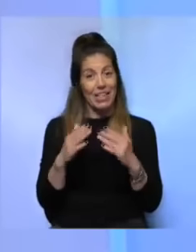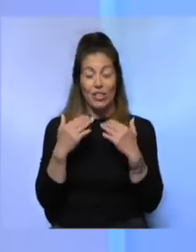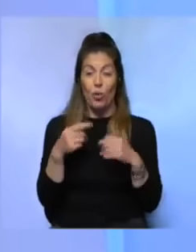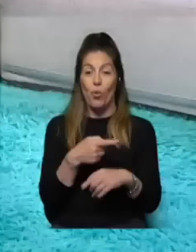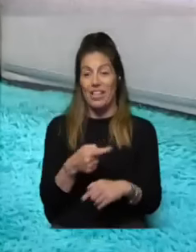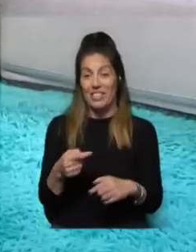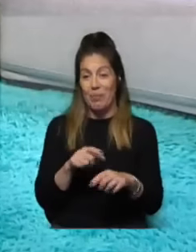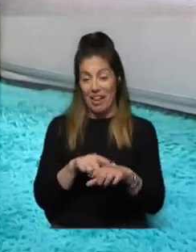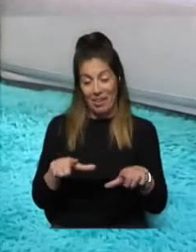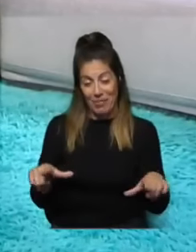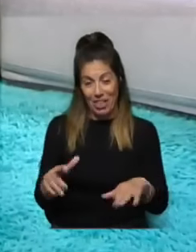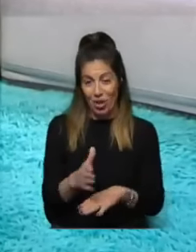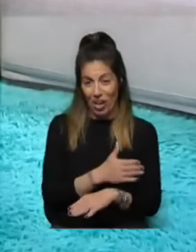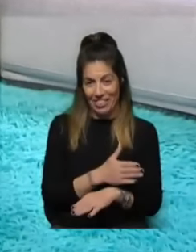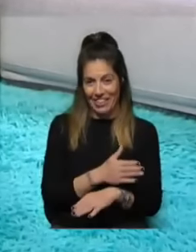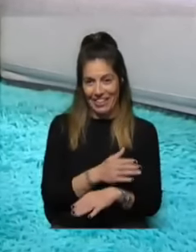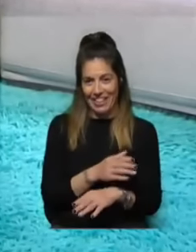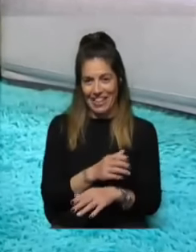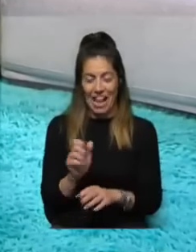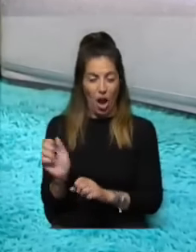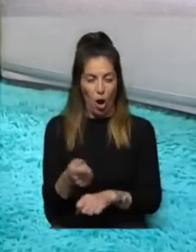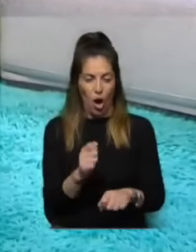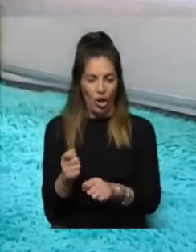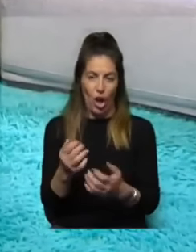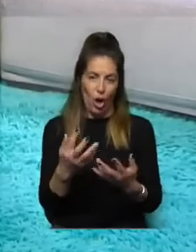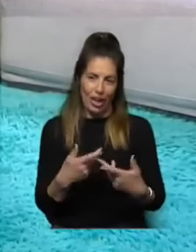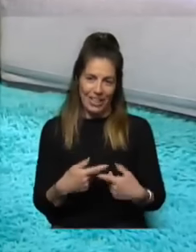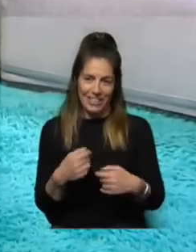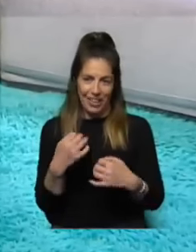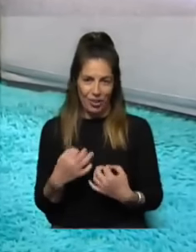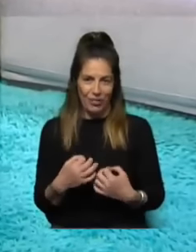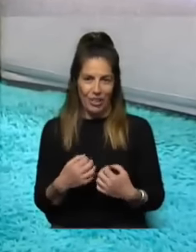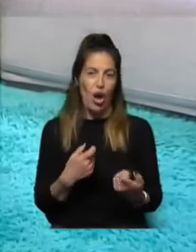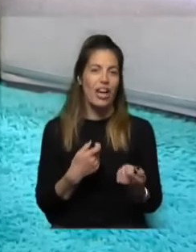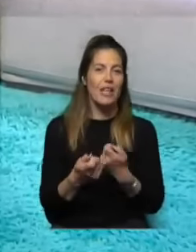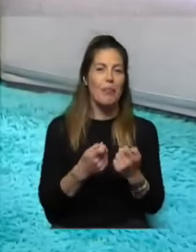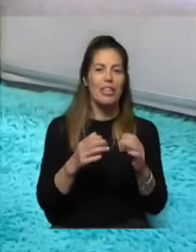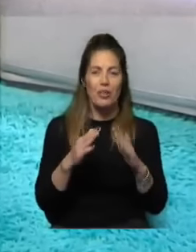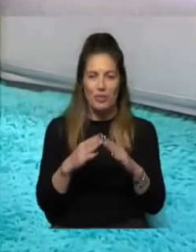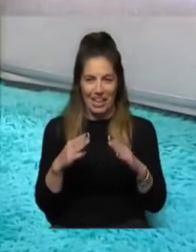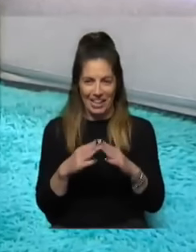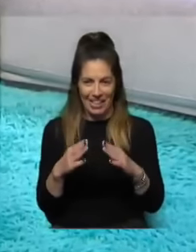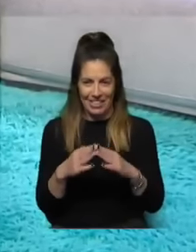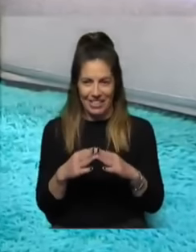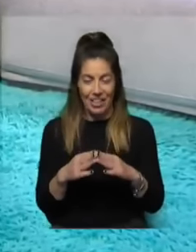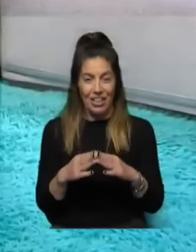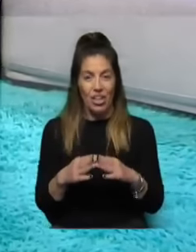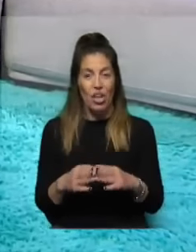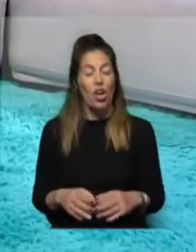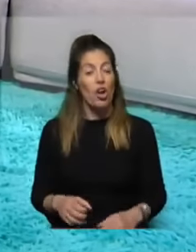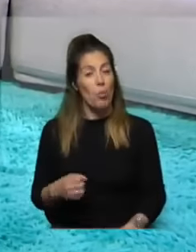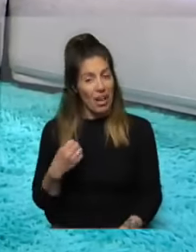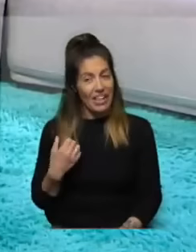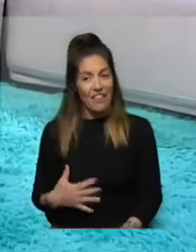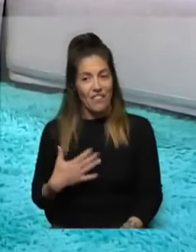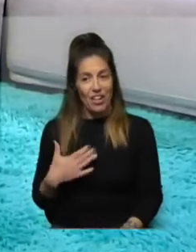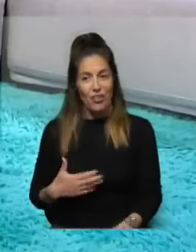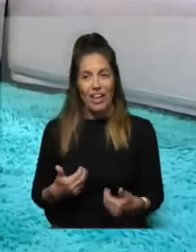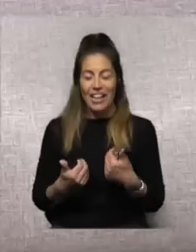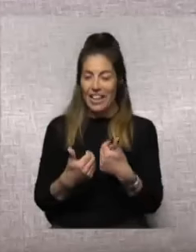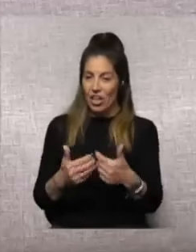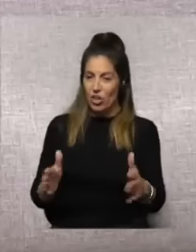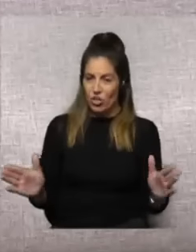semana limpiando antes. No, que me vayan. Ordenando, que te presten una casa. Claro. Cómo hay que valorar que nos abren la puerta. Sí, por eso te Ciudad digo.